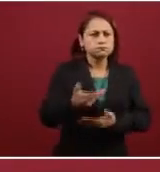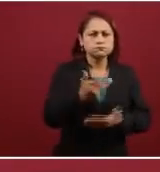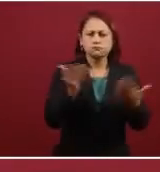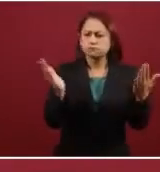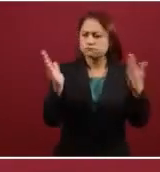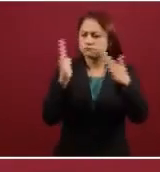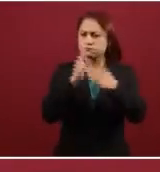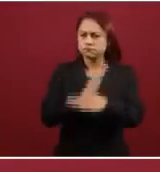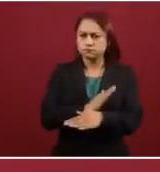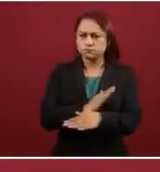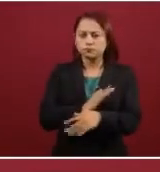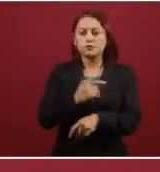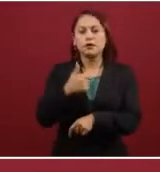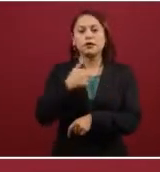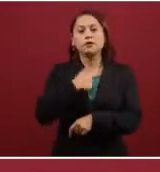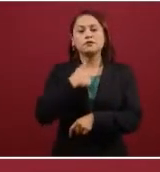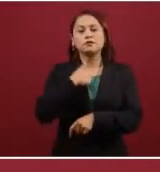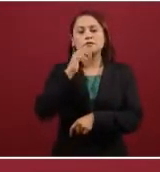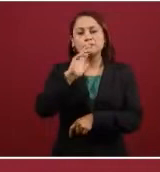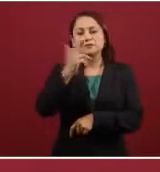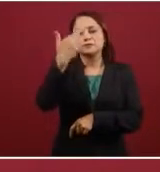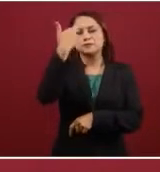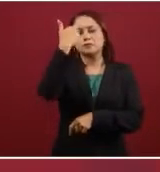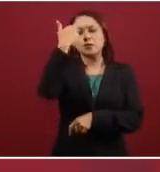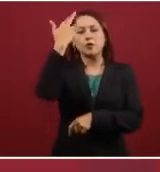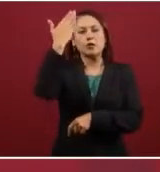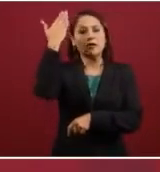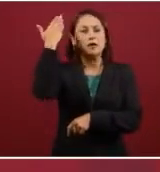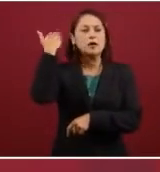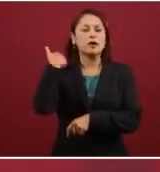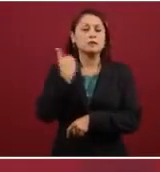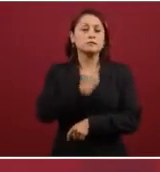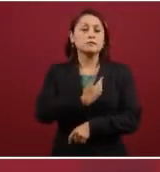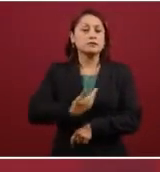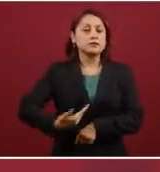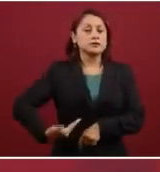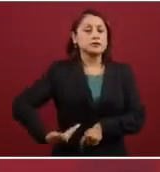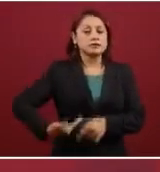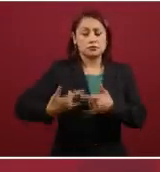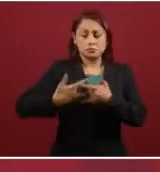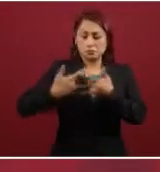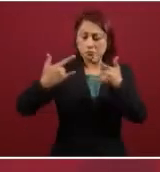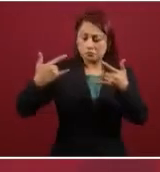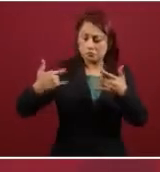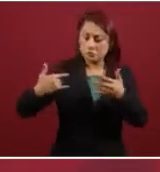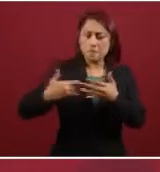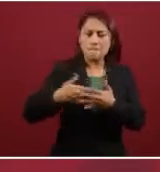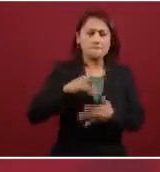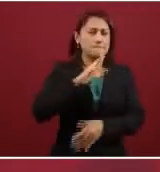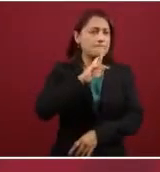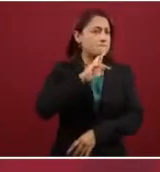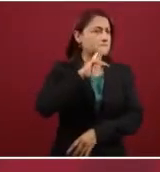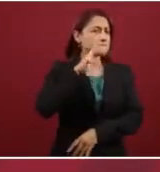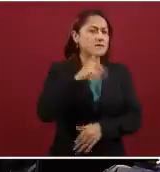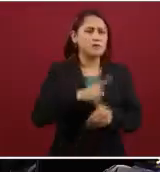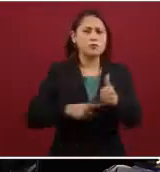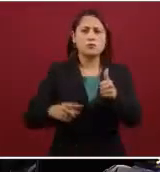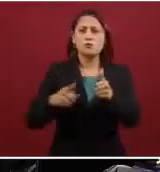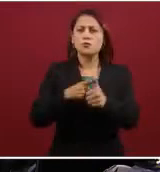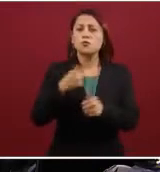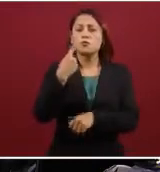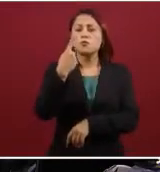de el mejor presidente que ha habido en la historia, presidente Juárez. Imagínense